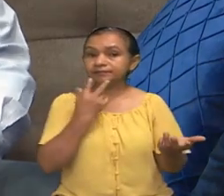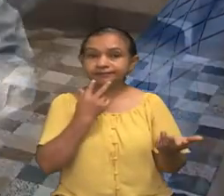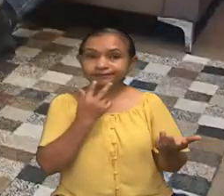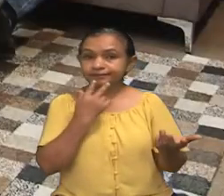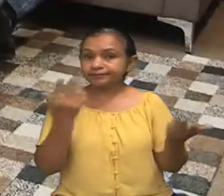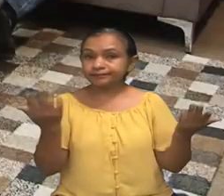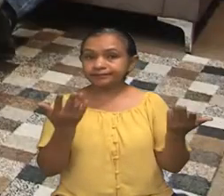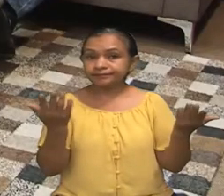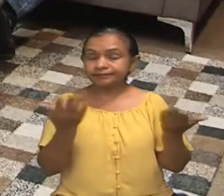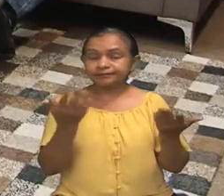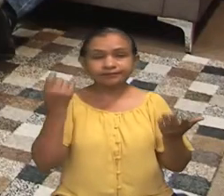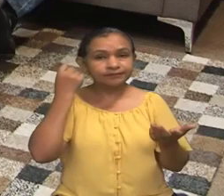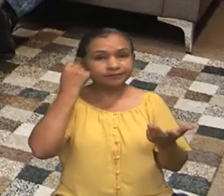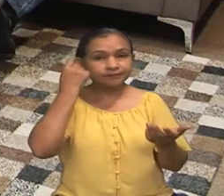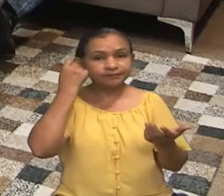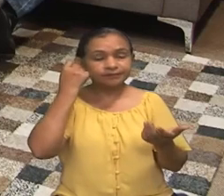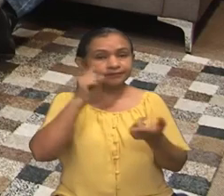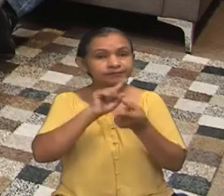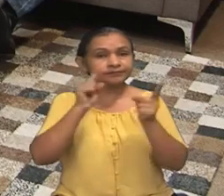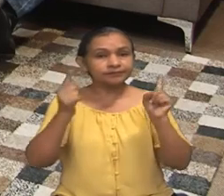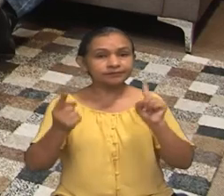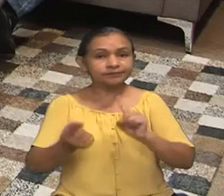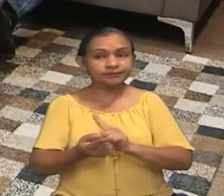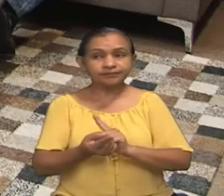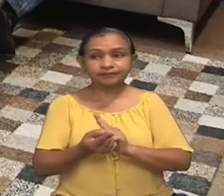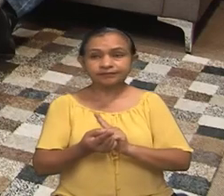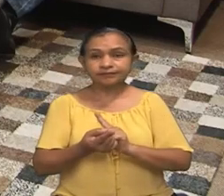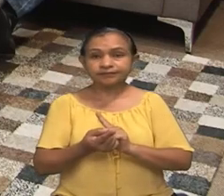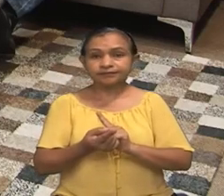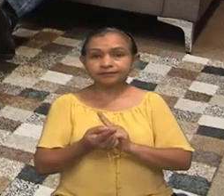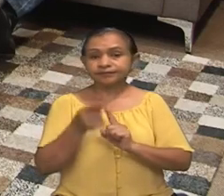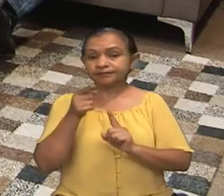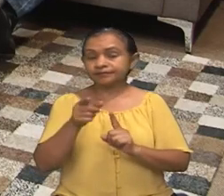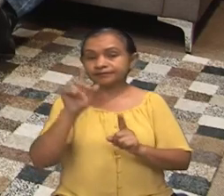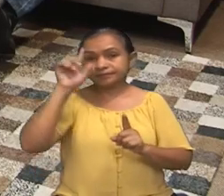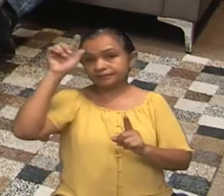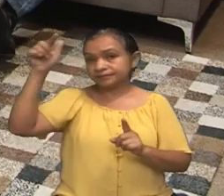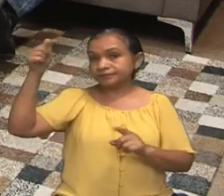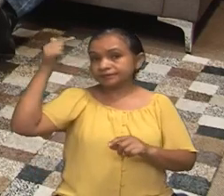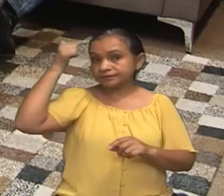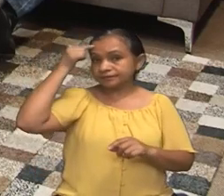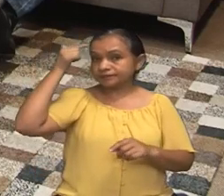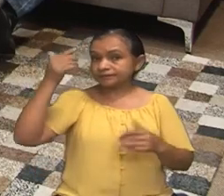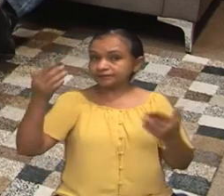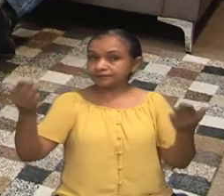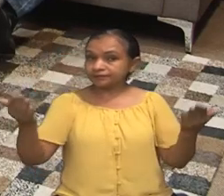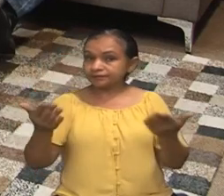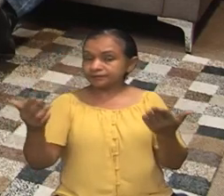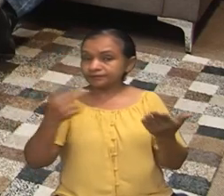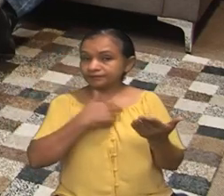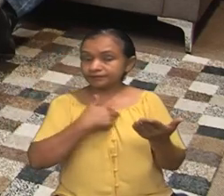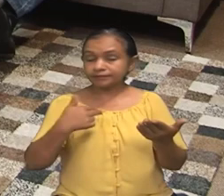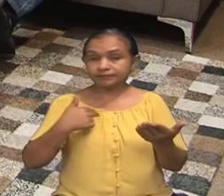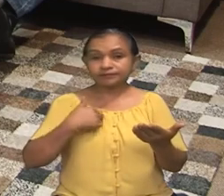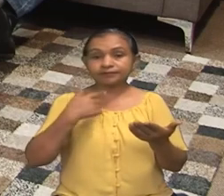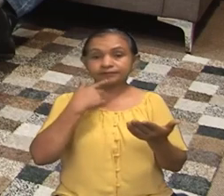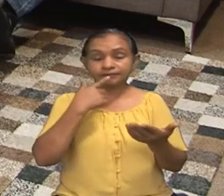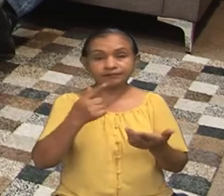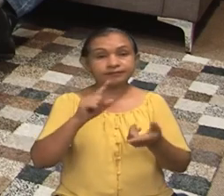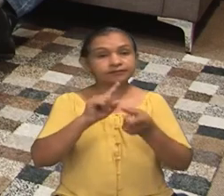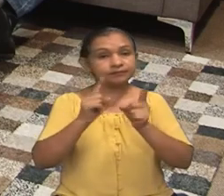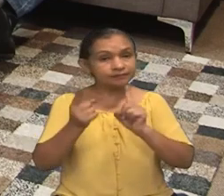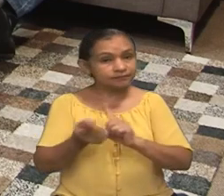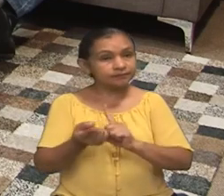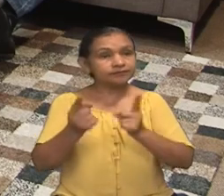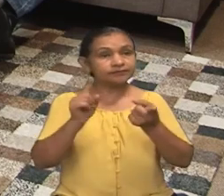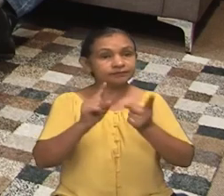¿cómo entendemos esa transformación? Y porque ahí no es solamente un gobierno, bueno, plantándose y diciendo las cosas tienen que cambiar y tienen